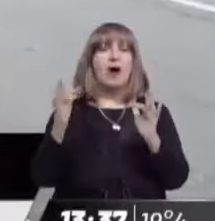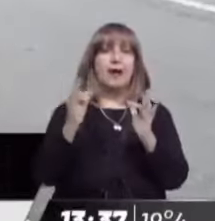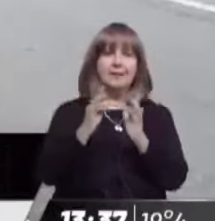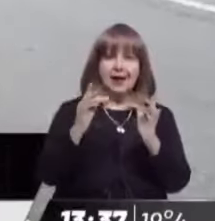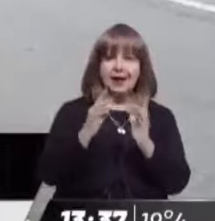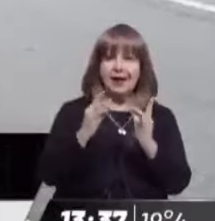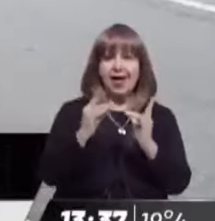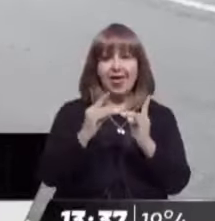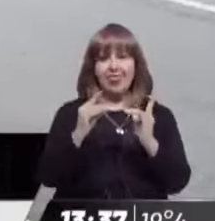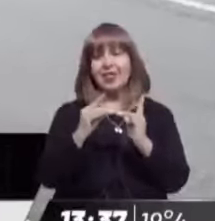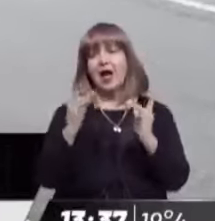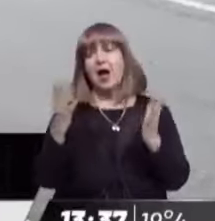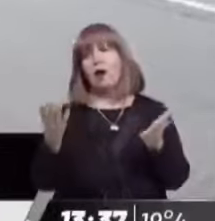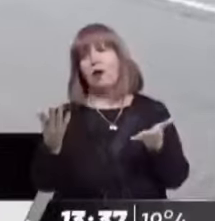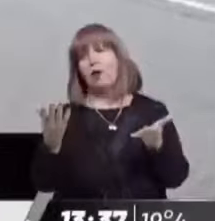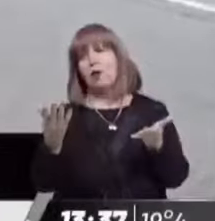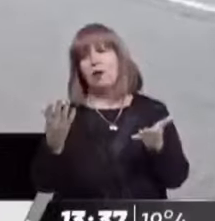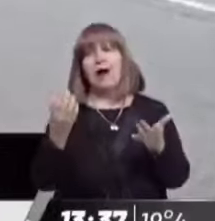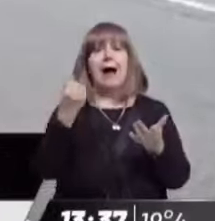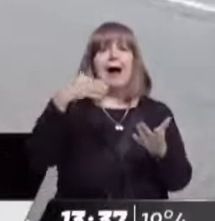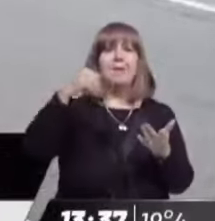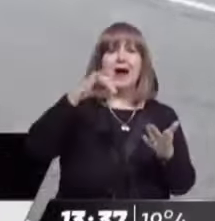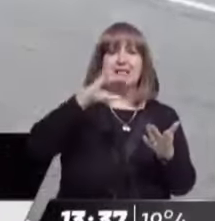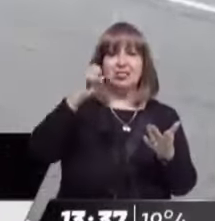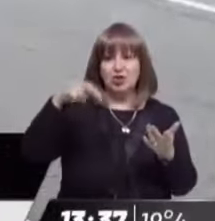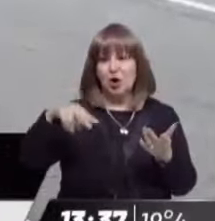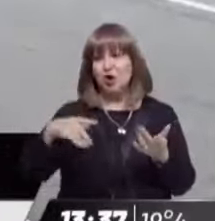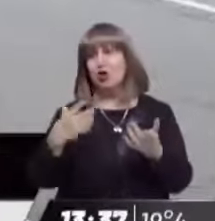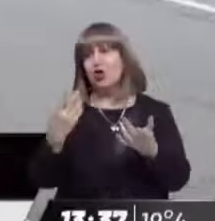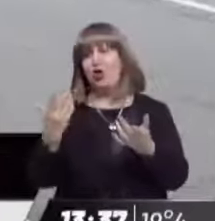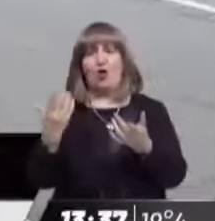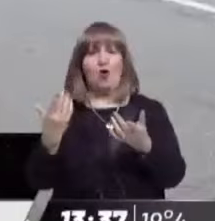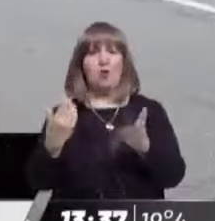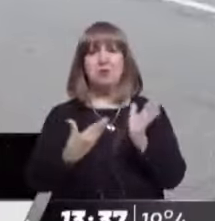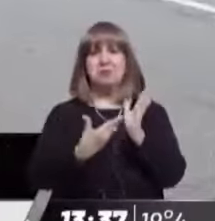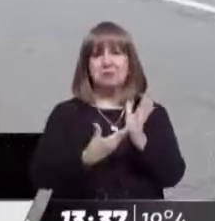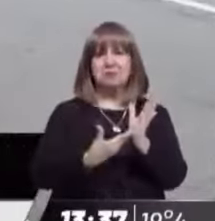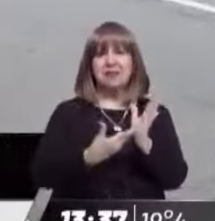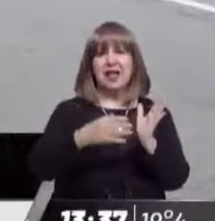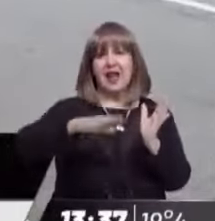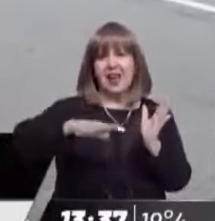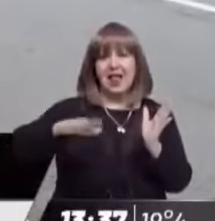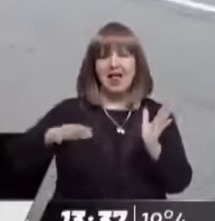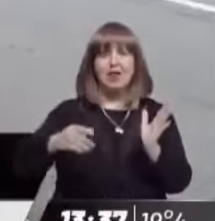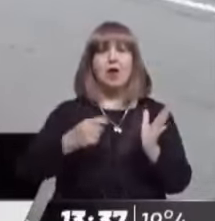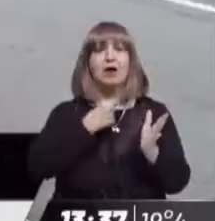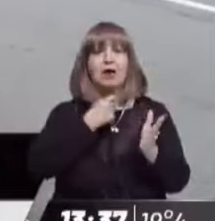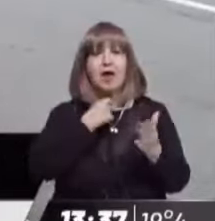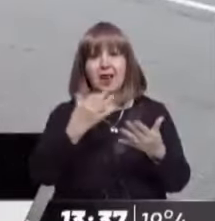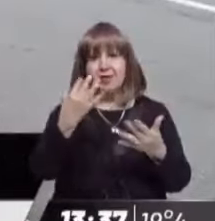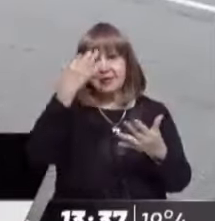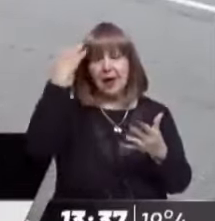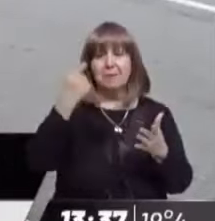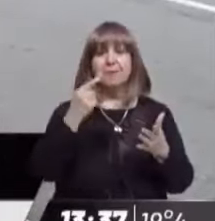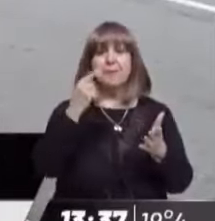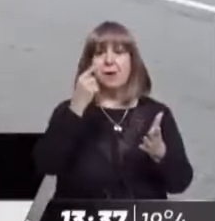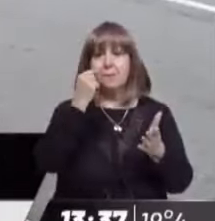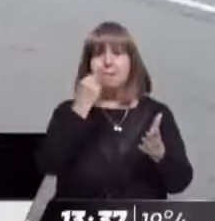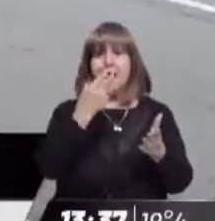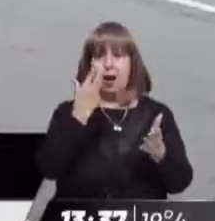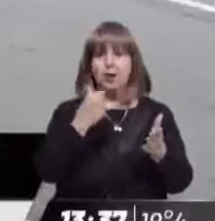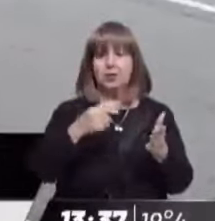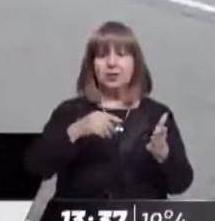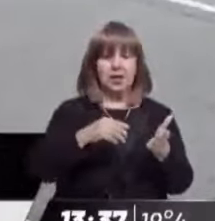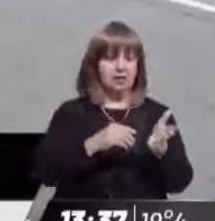negocios de comercio electrónico como Amazon. Si querés mostrarle a tu chico si te gusta Trump, si sos un papá que le gusta Trump